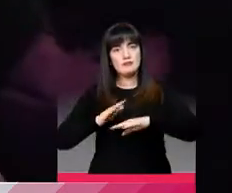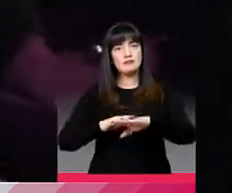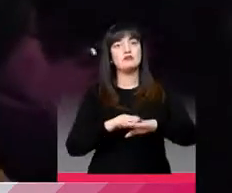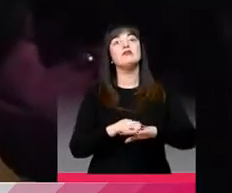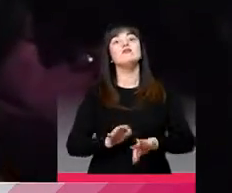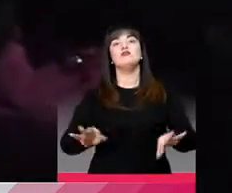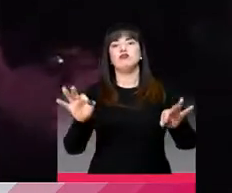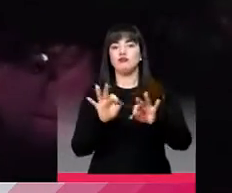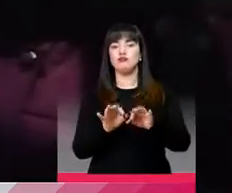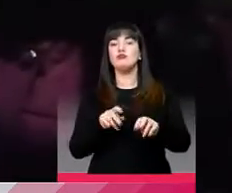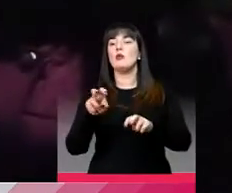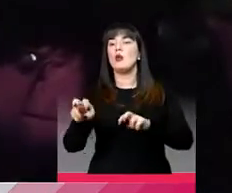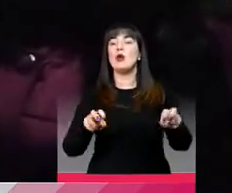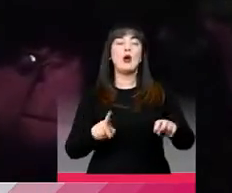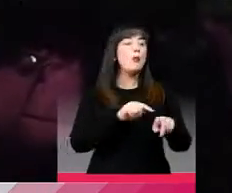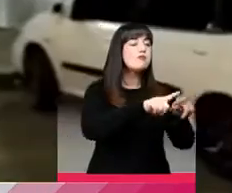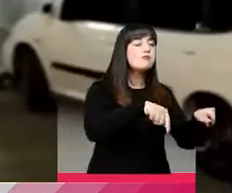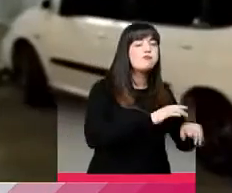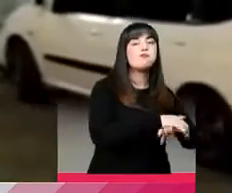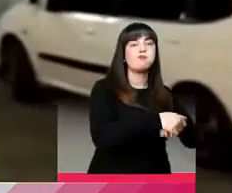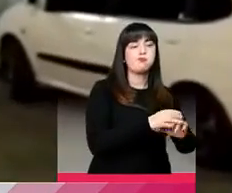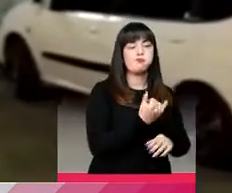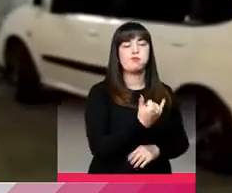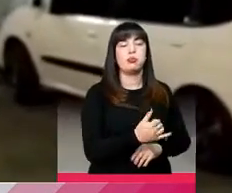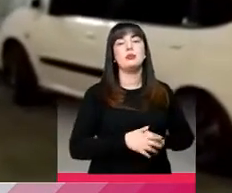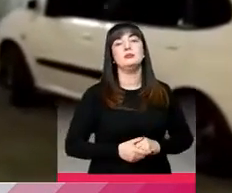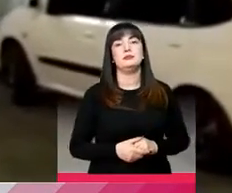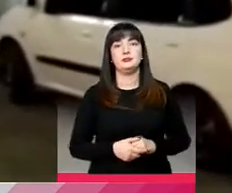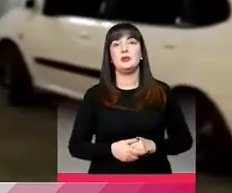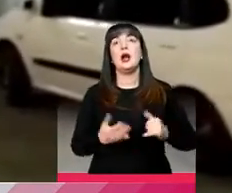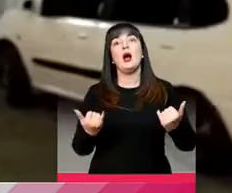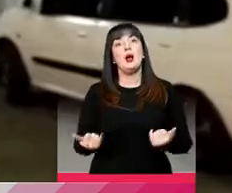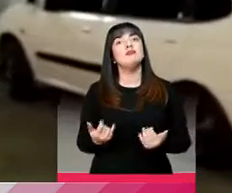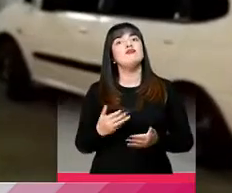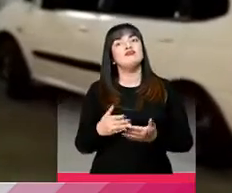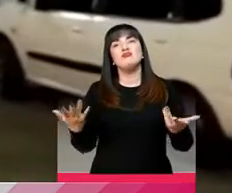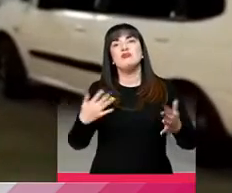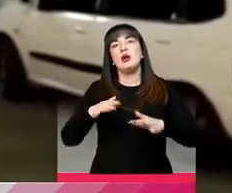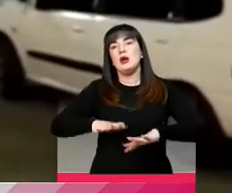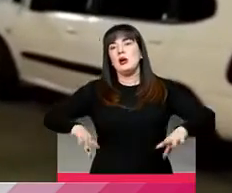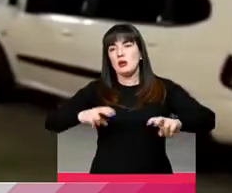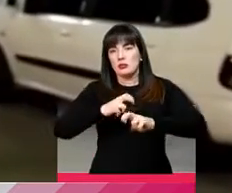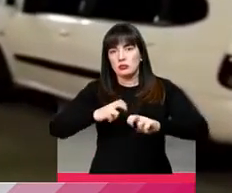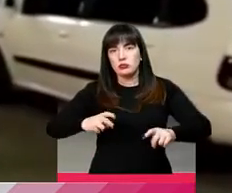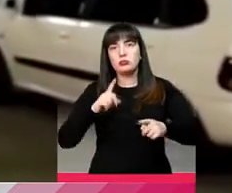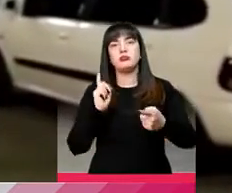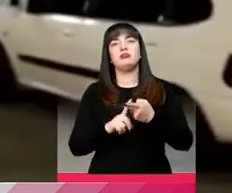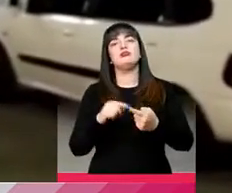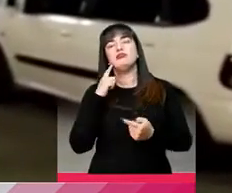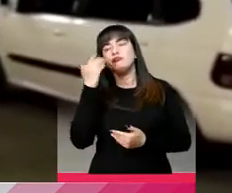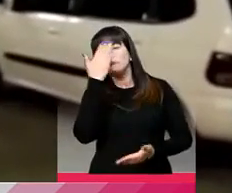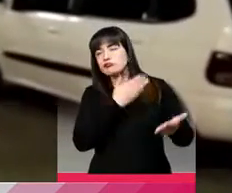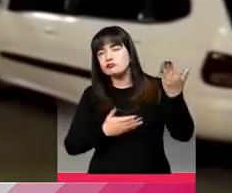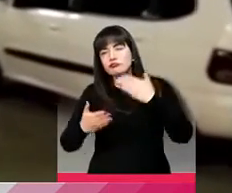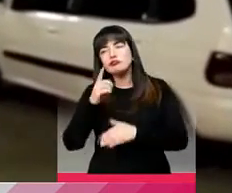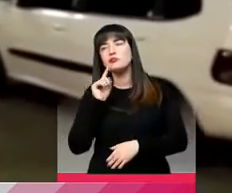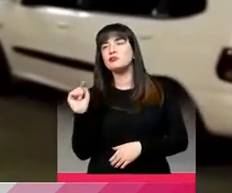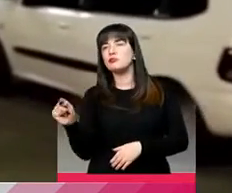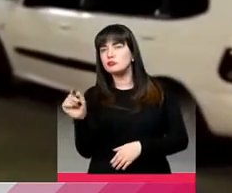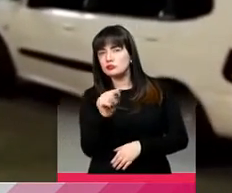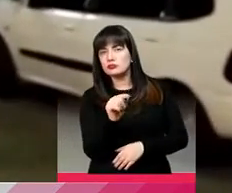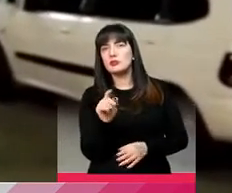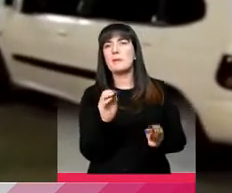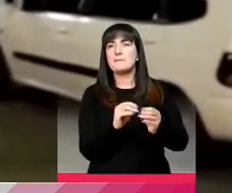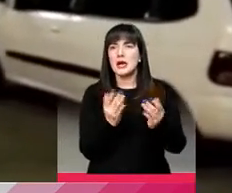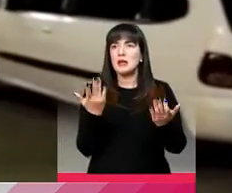de zonas de lavado de manos. Ahora lo estamos haciendo en parques, estamos haciendo los pilotajes para que las iglesias también y demás cultos puedan